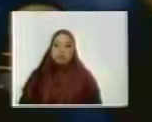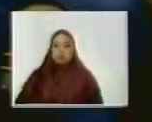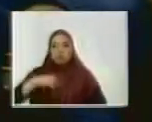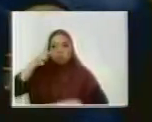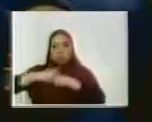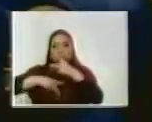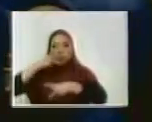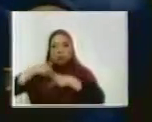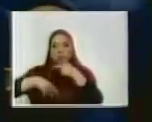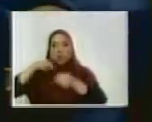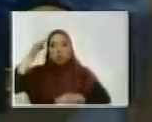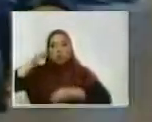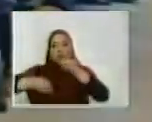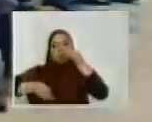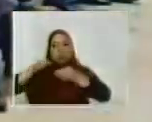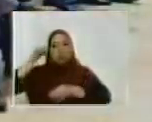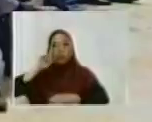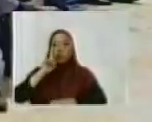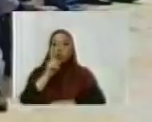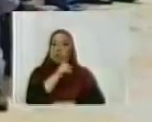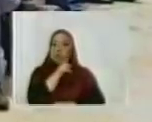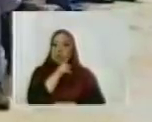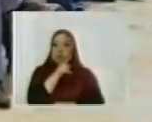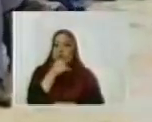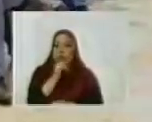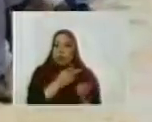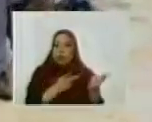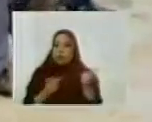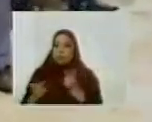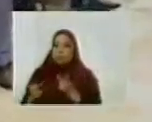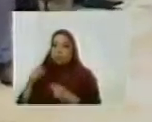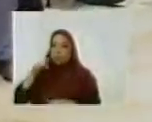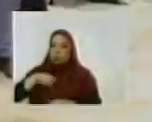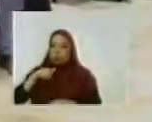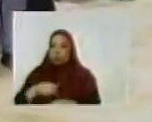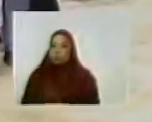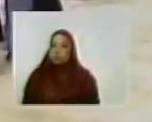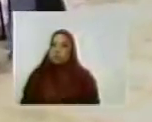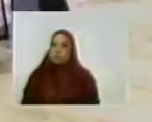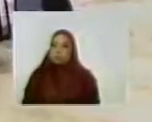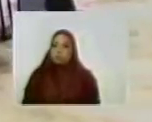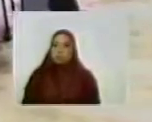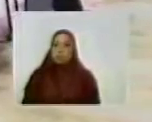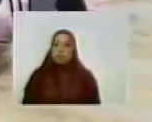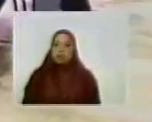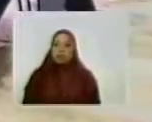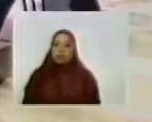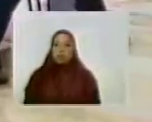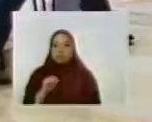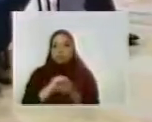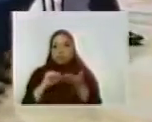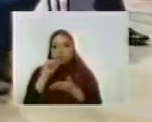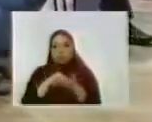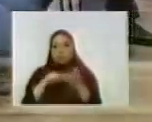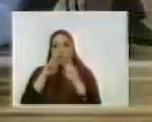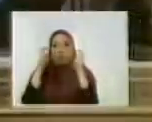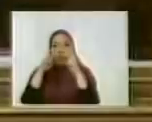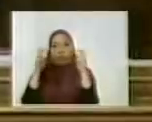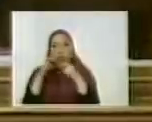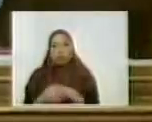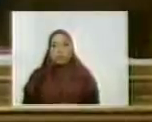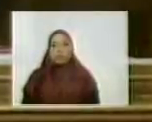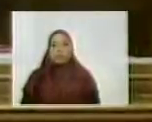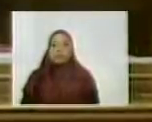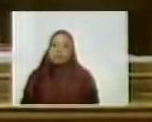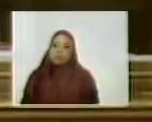Procede la juramentación, nombrarlo formalmente por acá, como titular, firmando el decreto.